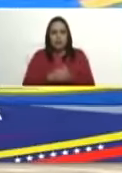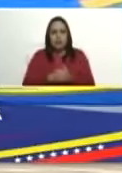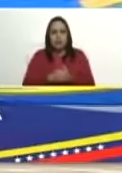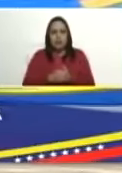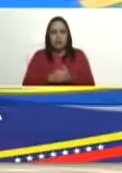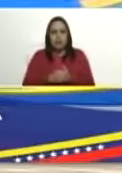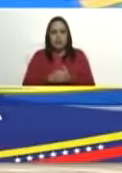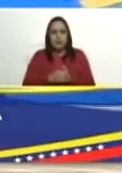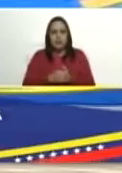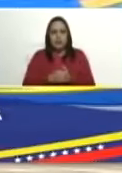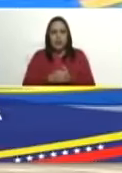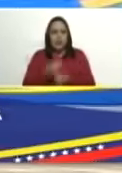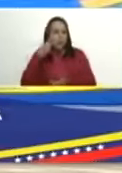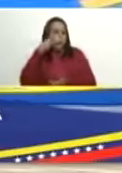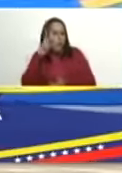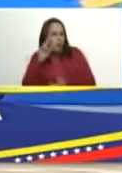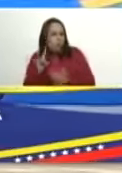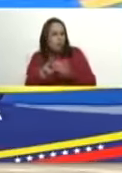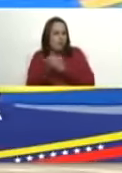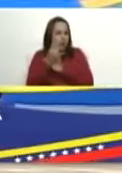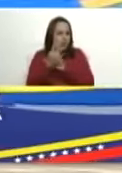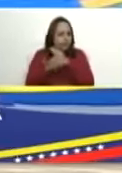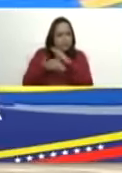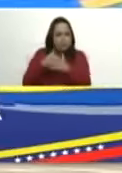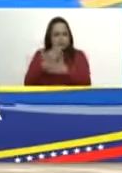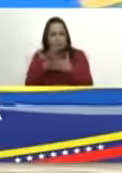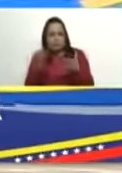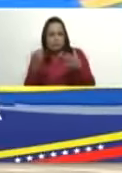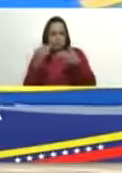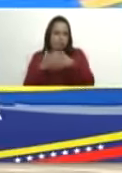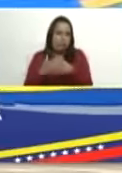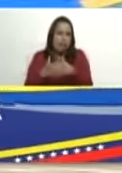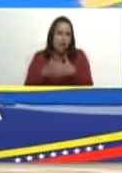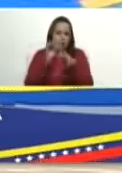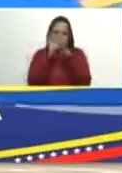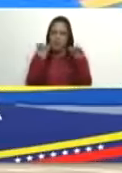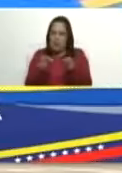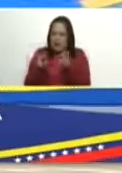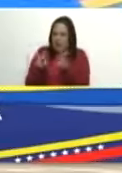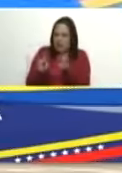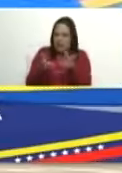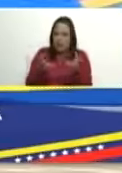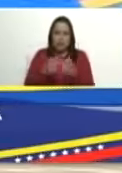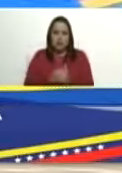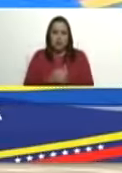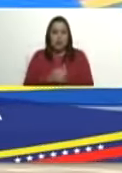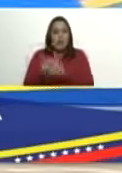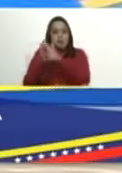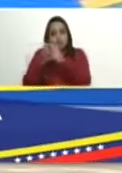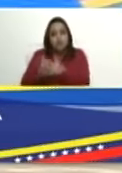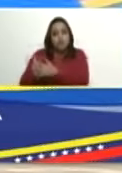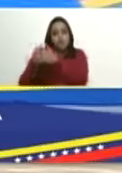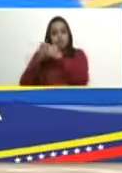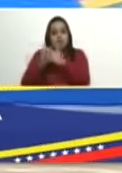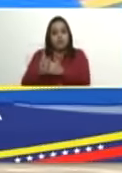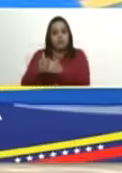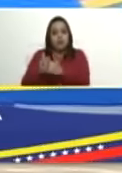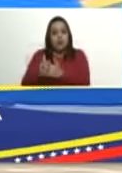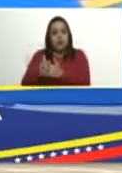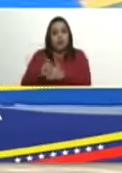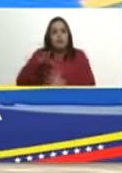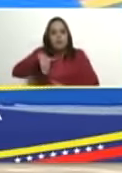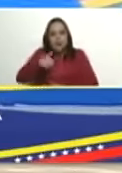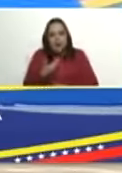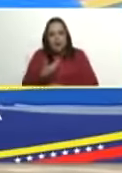las artimañas, las argucias, las maniobras imperiales para